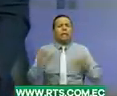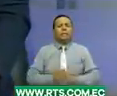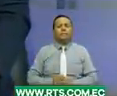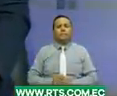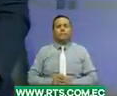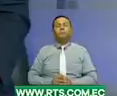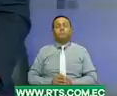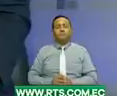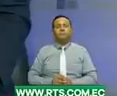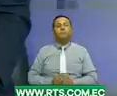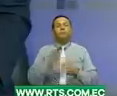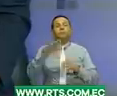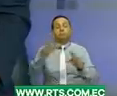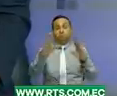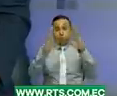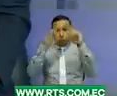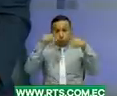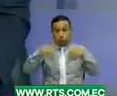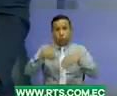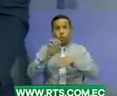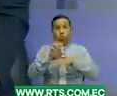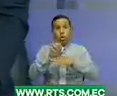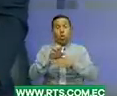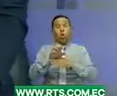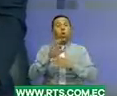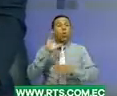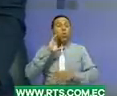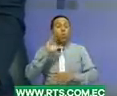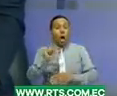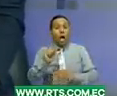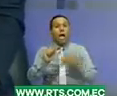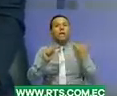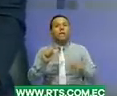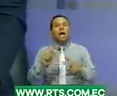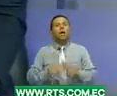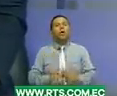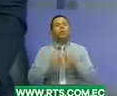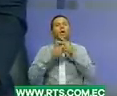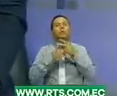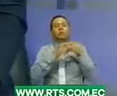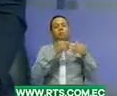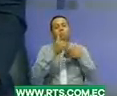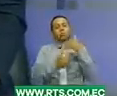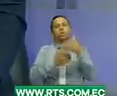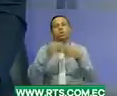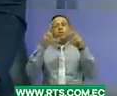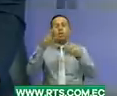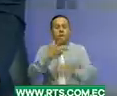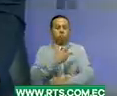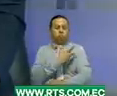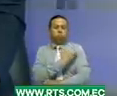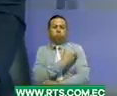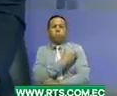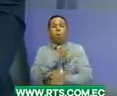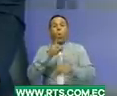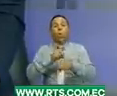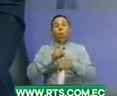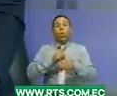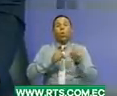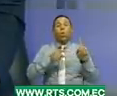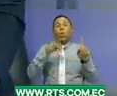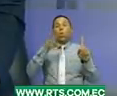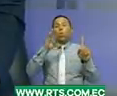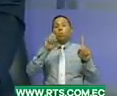Mucha atención, en Cuenca inició la vacunación contra el COVID-19. El doctor Pablo Bolaños, médico de primera línea del